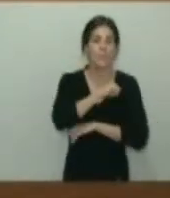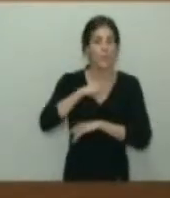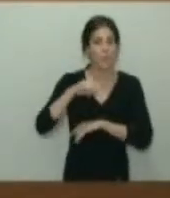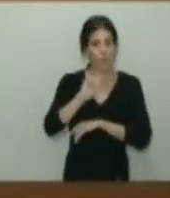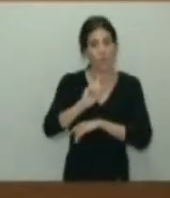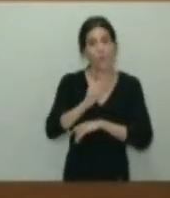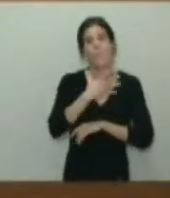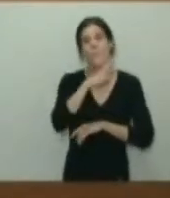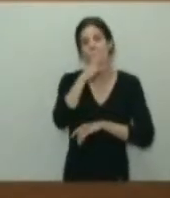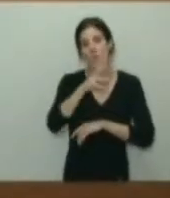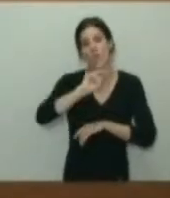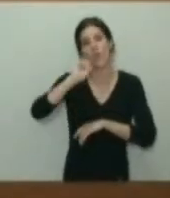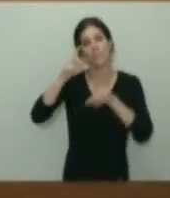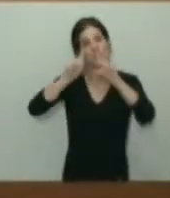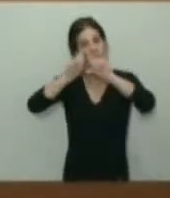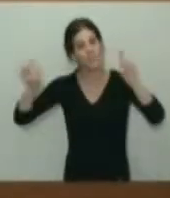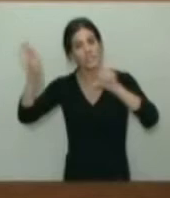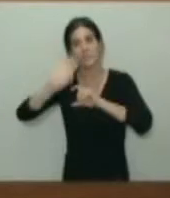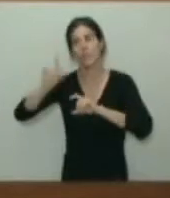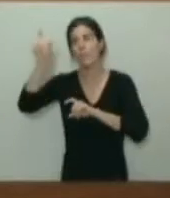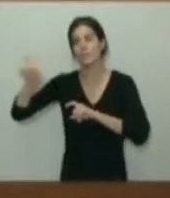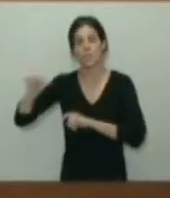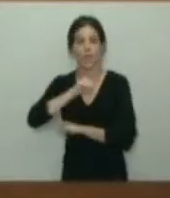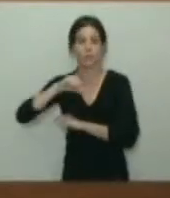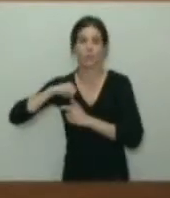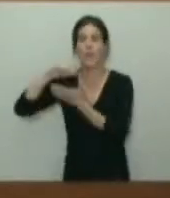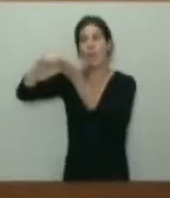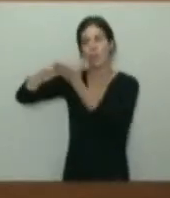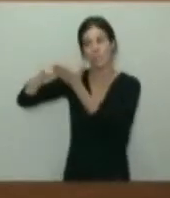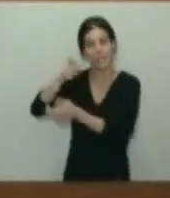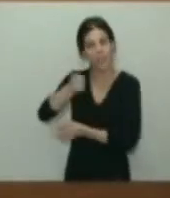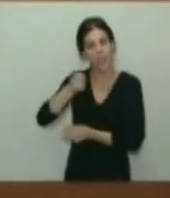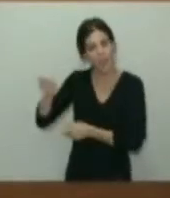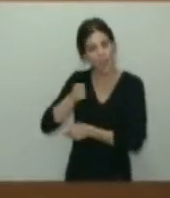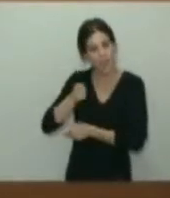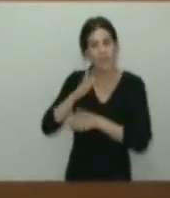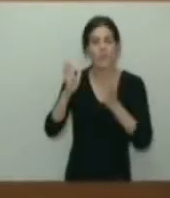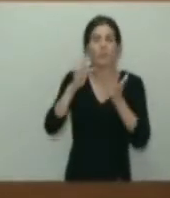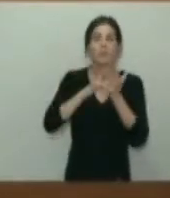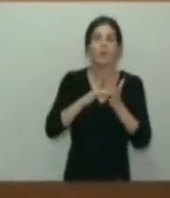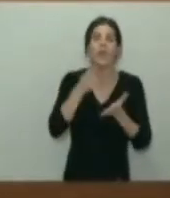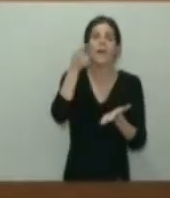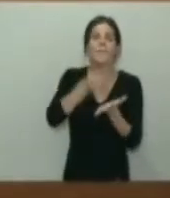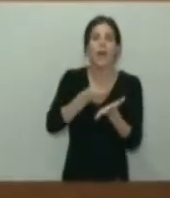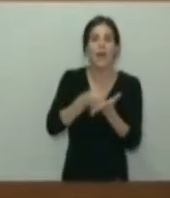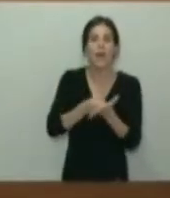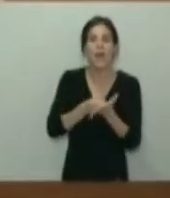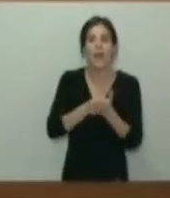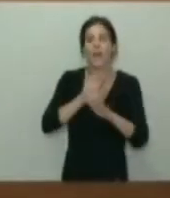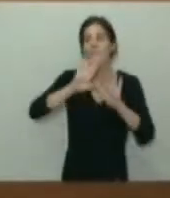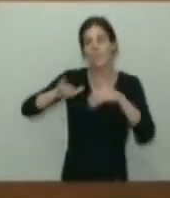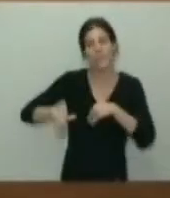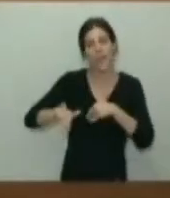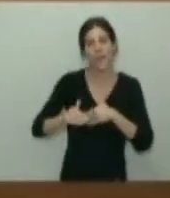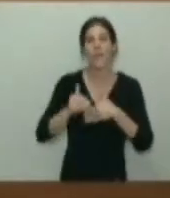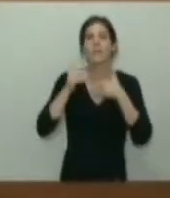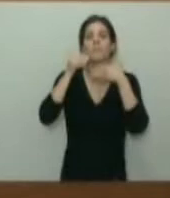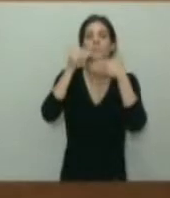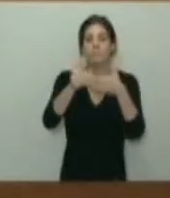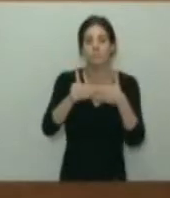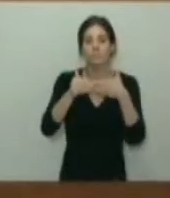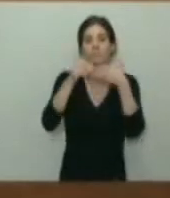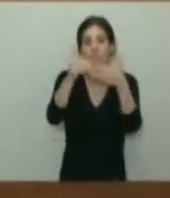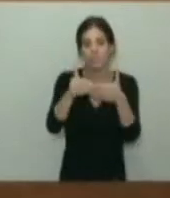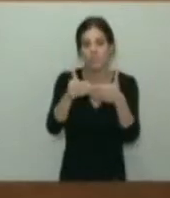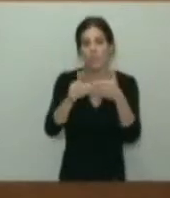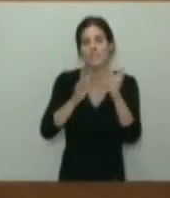autónomos una parte de esas obras, y sin embargo a la hora de pagar resulta que el contratista demora el pago a sus subcontratistas por encima de la demora que